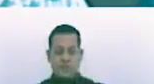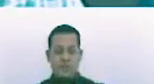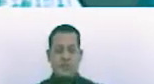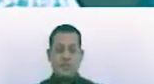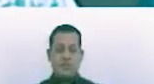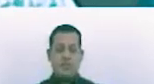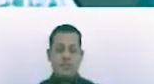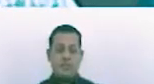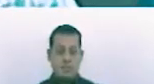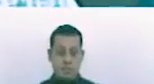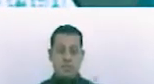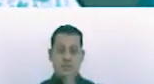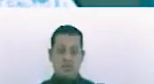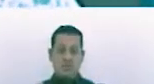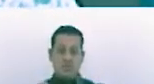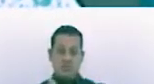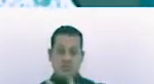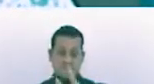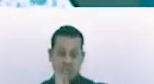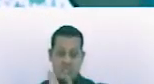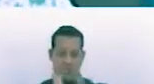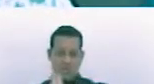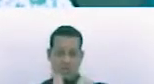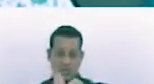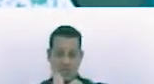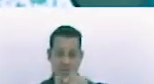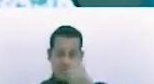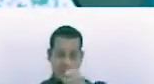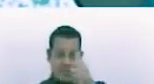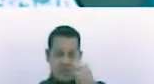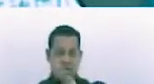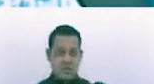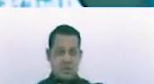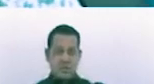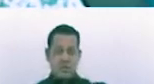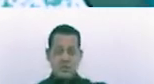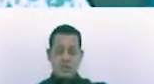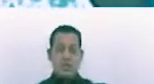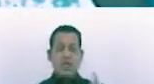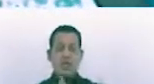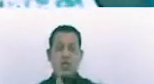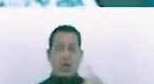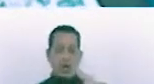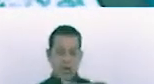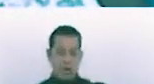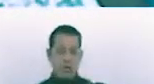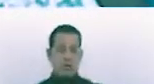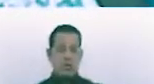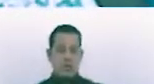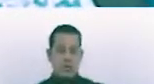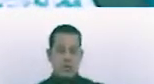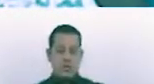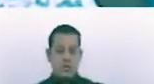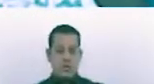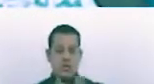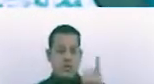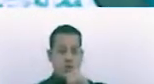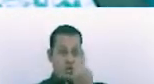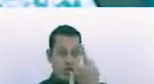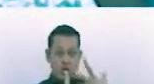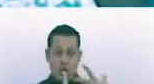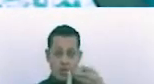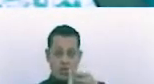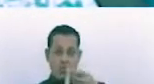Y que quede grabado en cada uno de los salvadoreños cuáles son los diputados que tienen como única